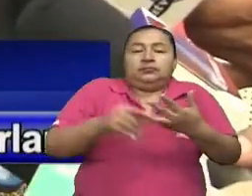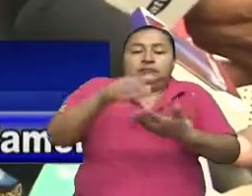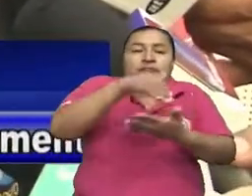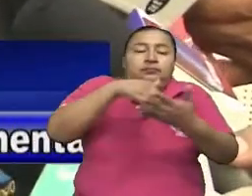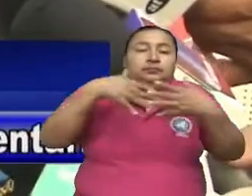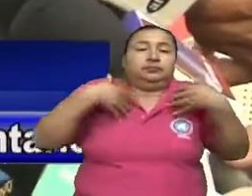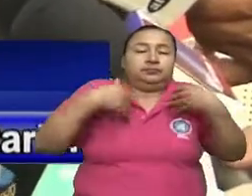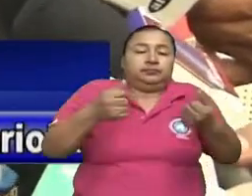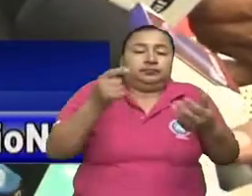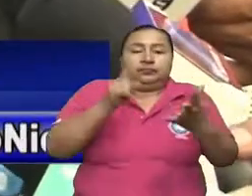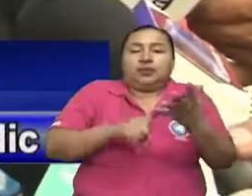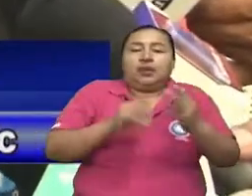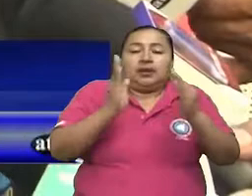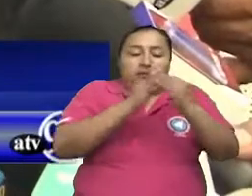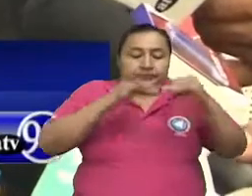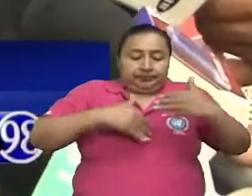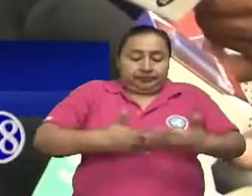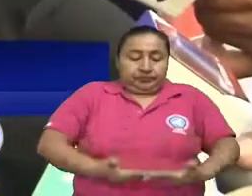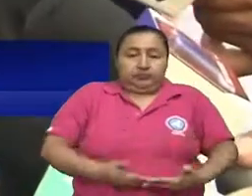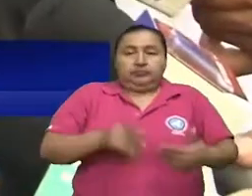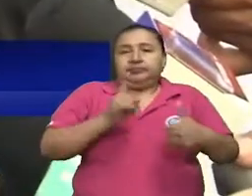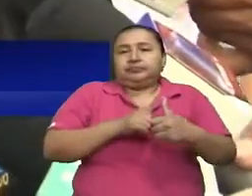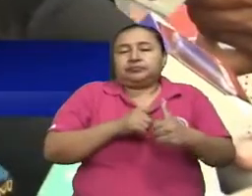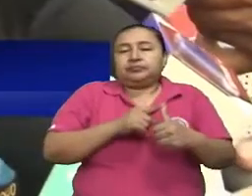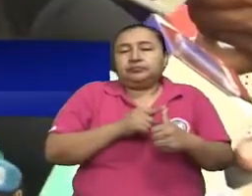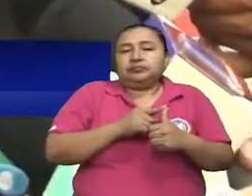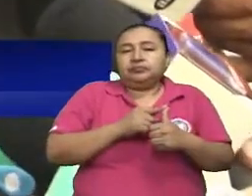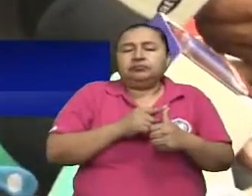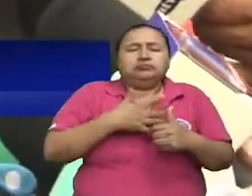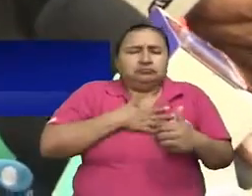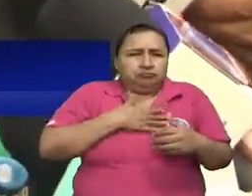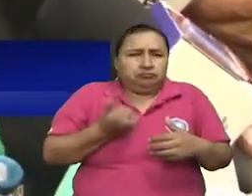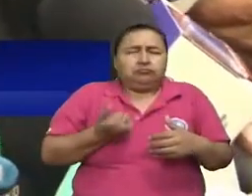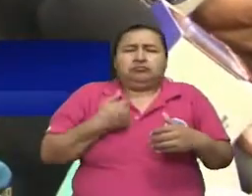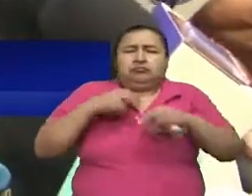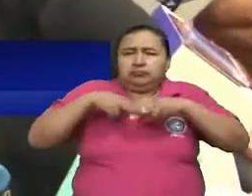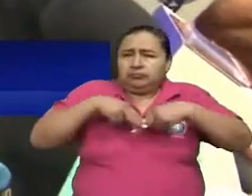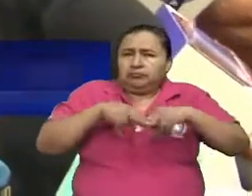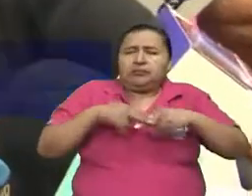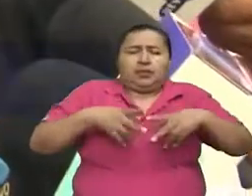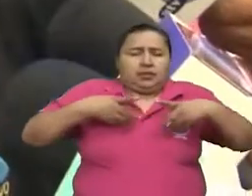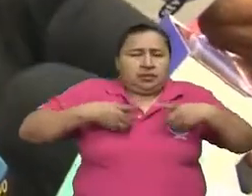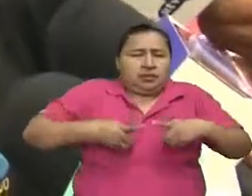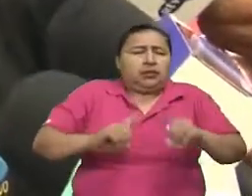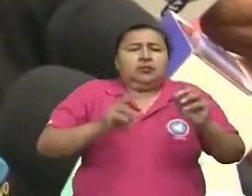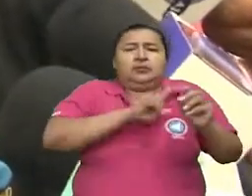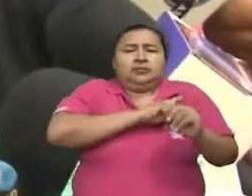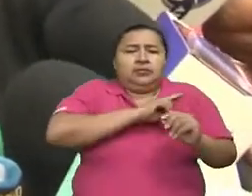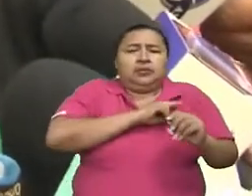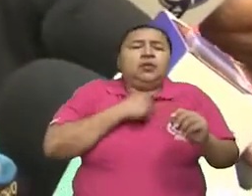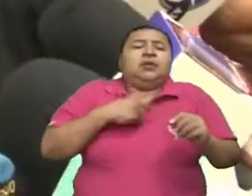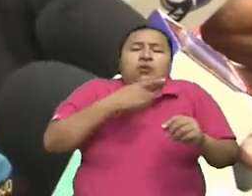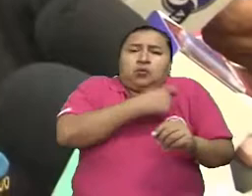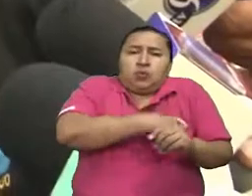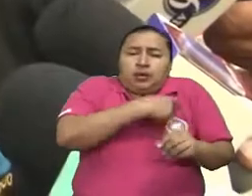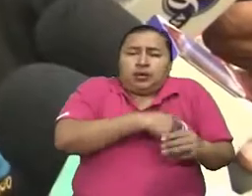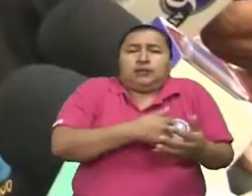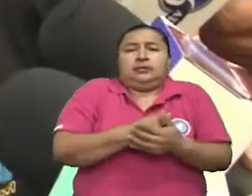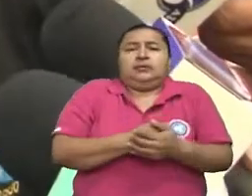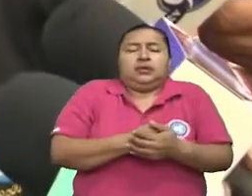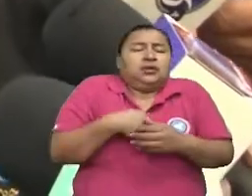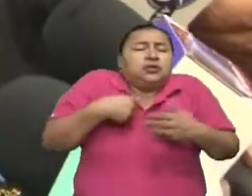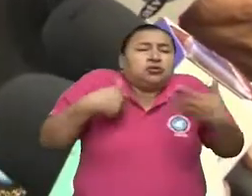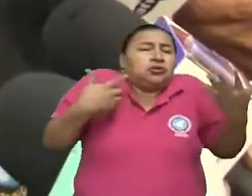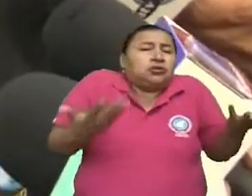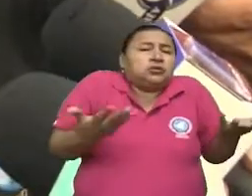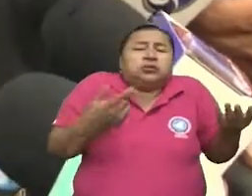salud, casas maternas, los mejores parques, dignos, escuelas. Entonces,